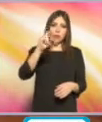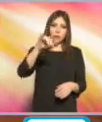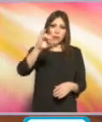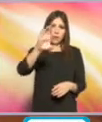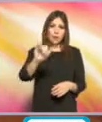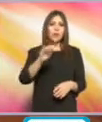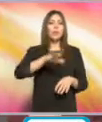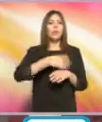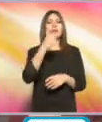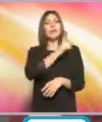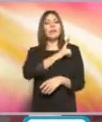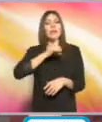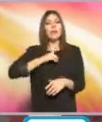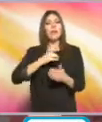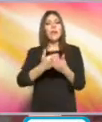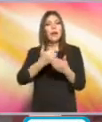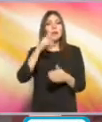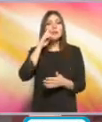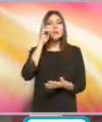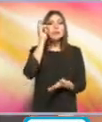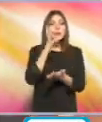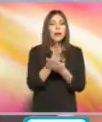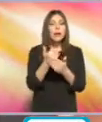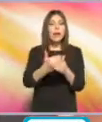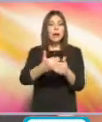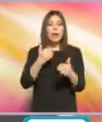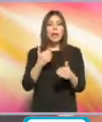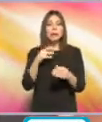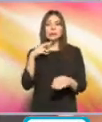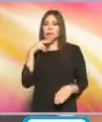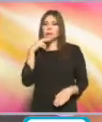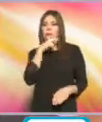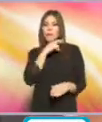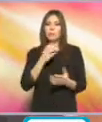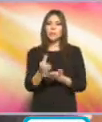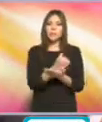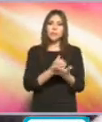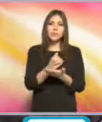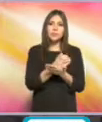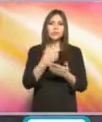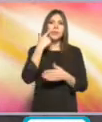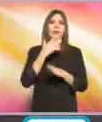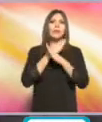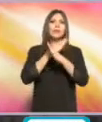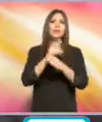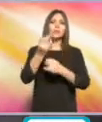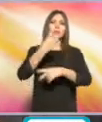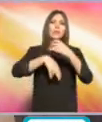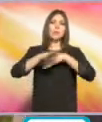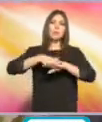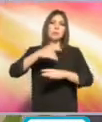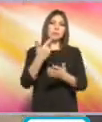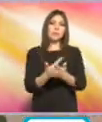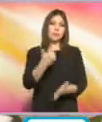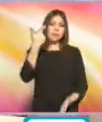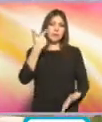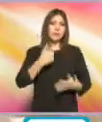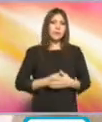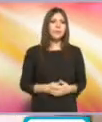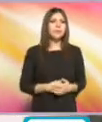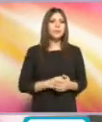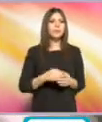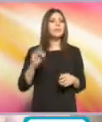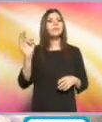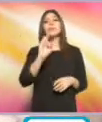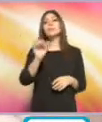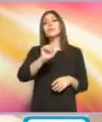temprano para atacarlo y bloquear la respuesta alérgica, pero también si el alergeno es una infección